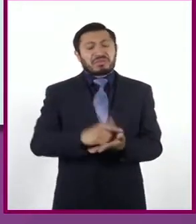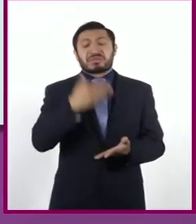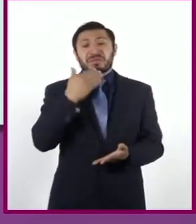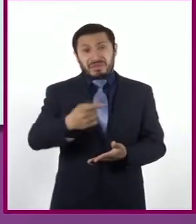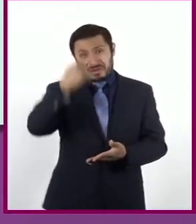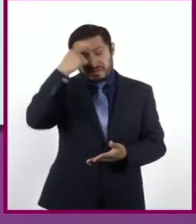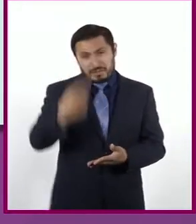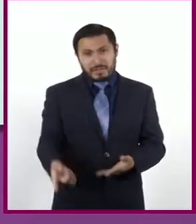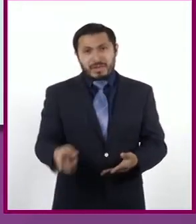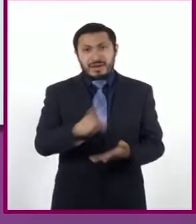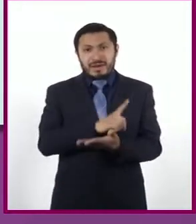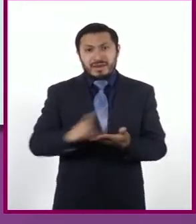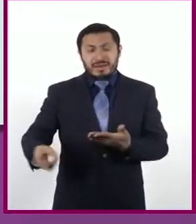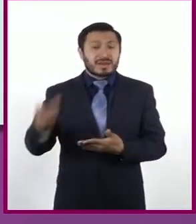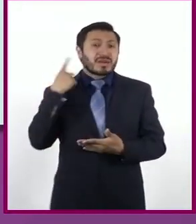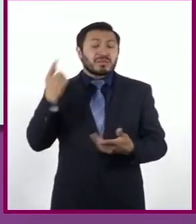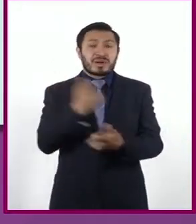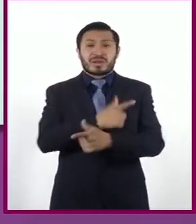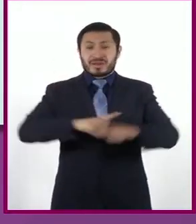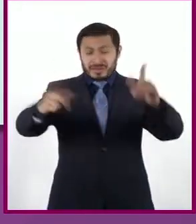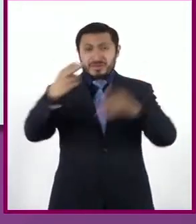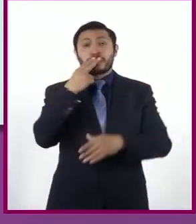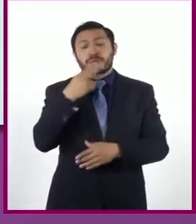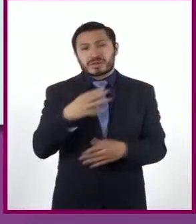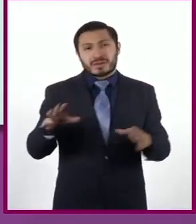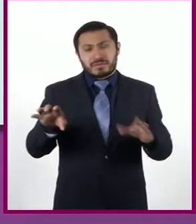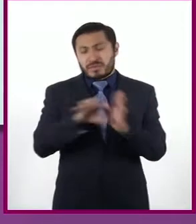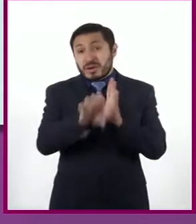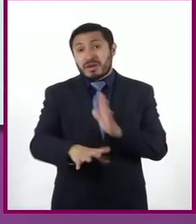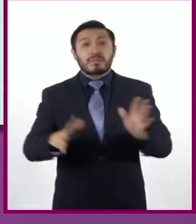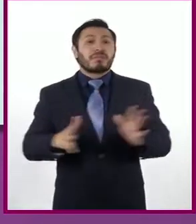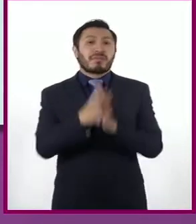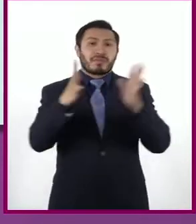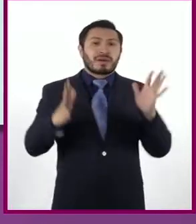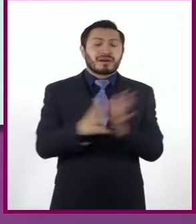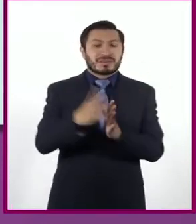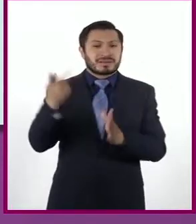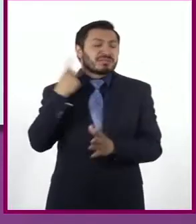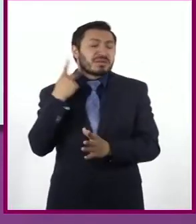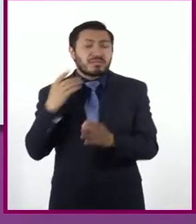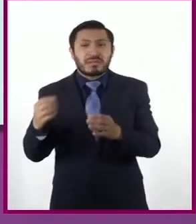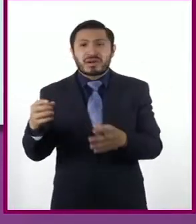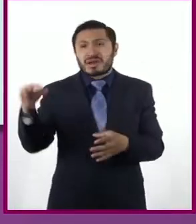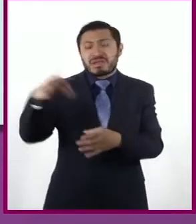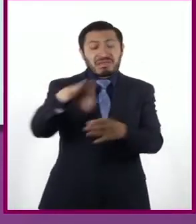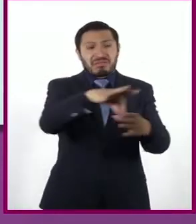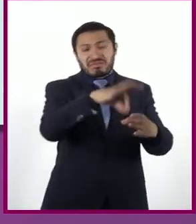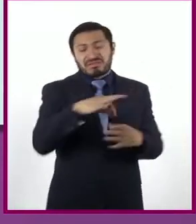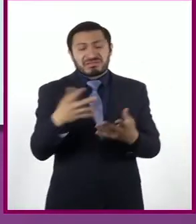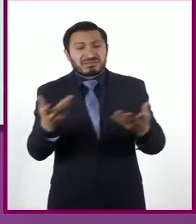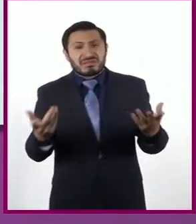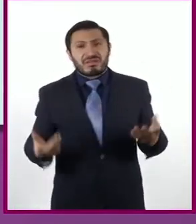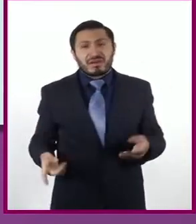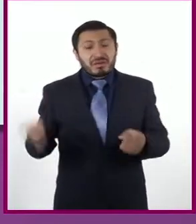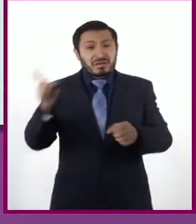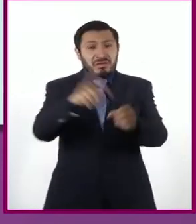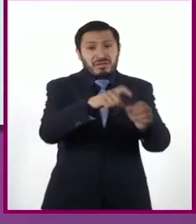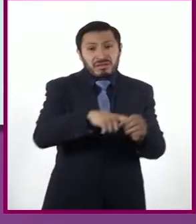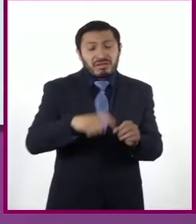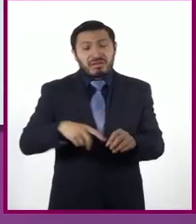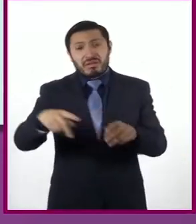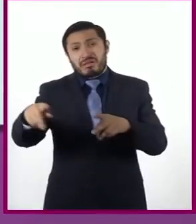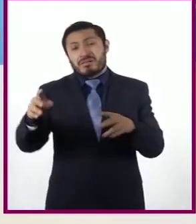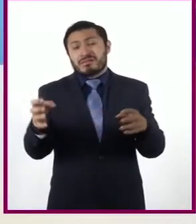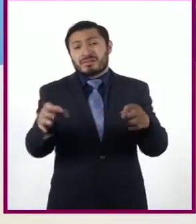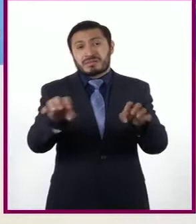derechos políticos, tales como participar en asuntos públicos, participar en las elecciones e incluso adherirse a un partido político.